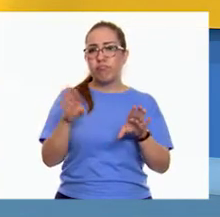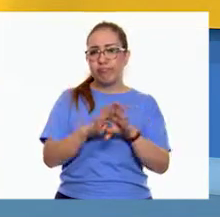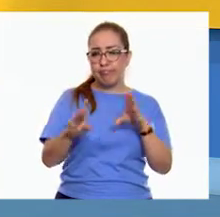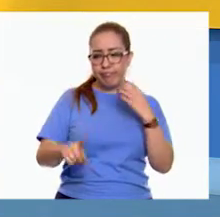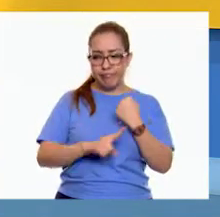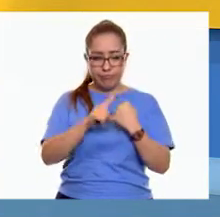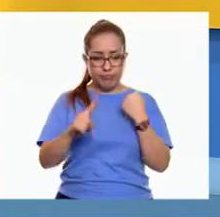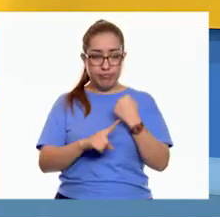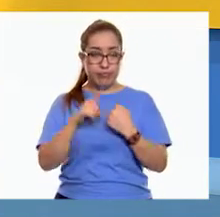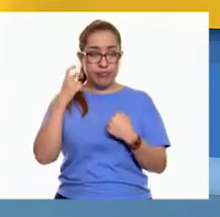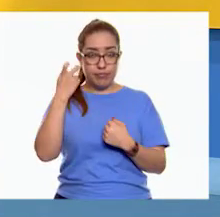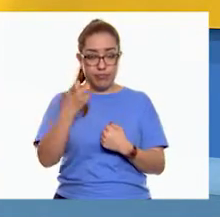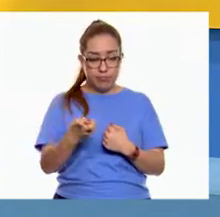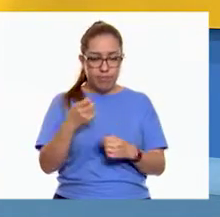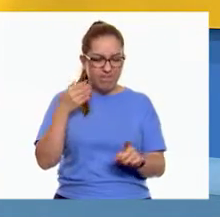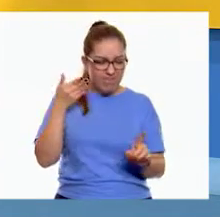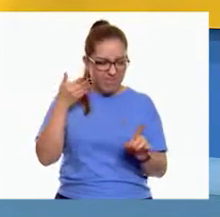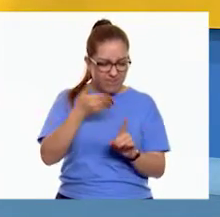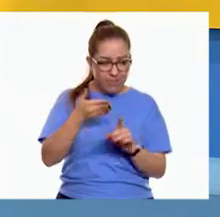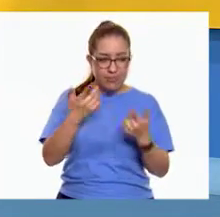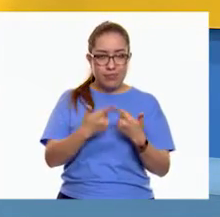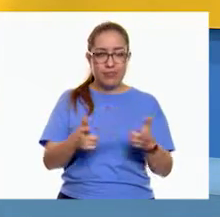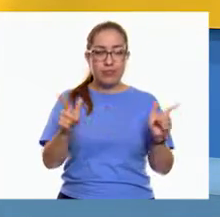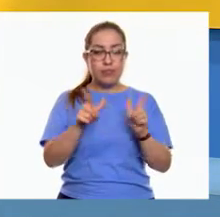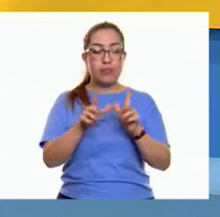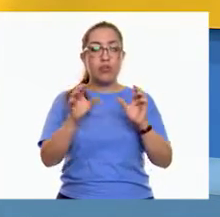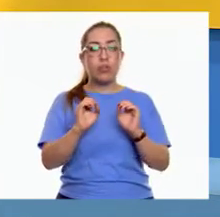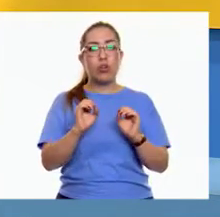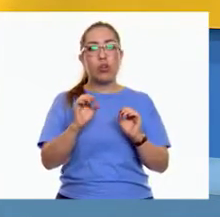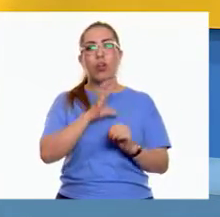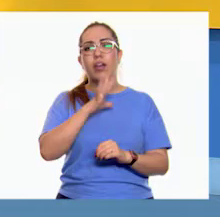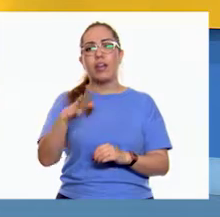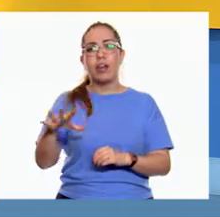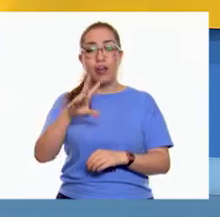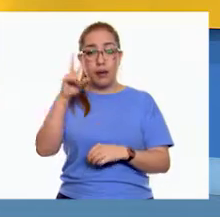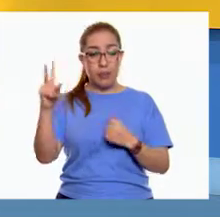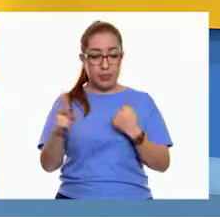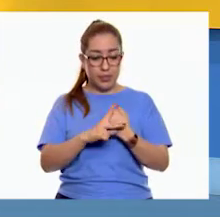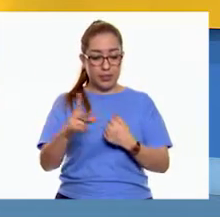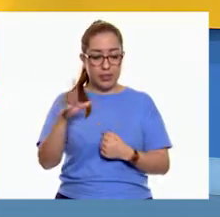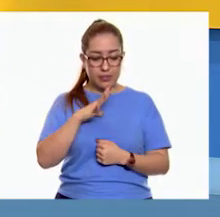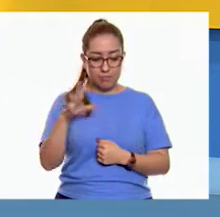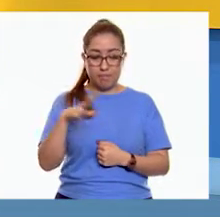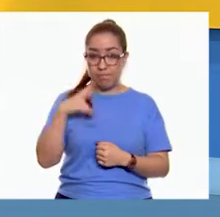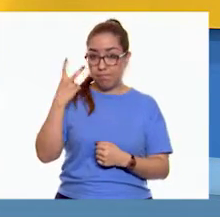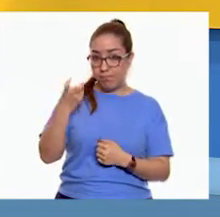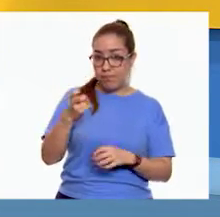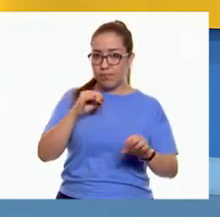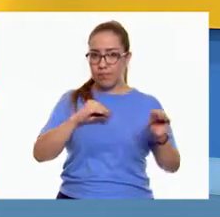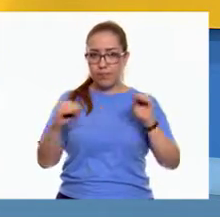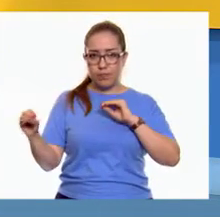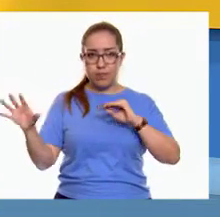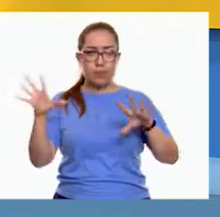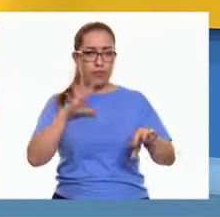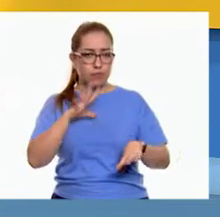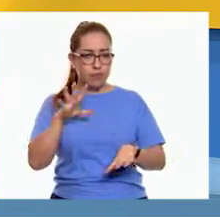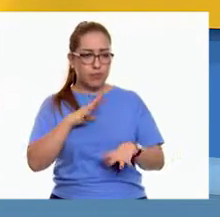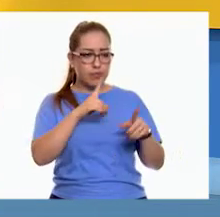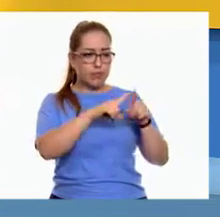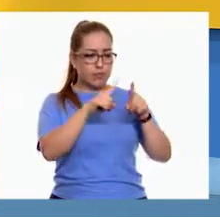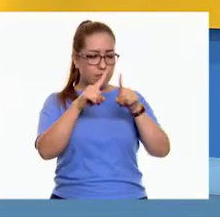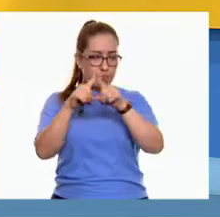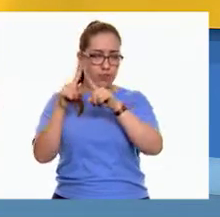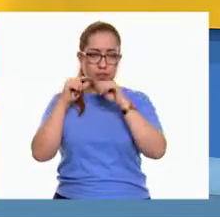a grupos específicos de la población o a la situación general del país. Estos movimientos tomaron la forma de diversas